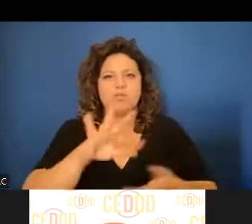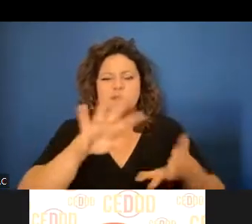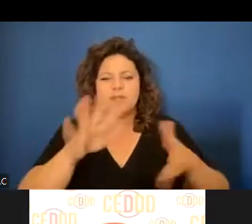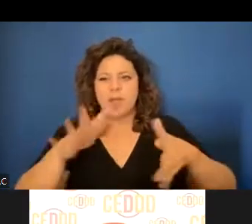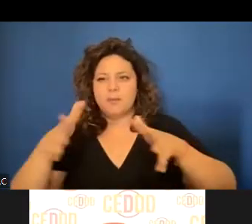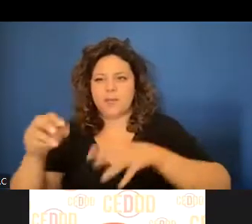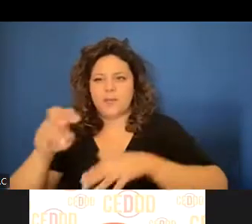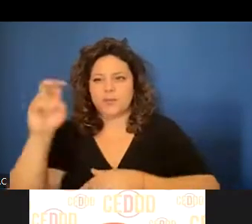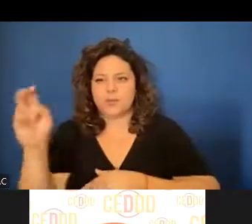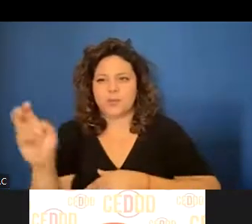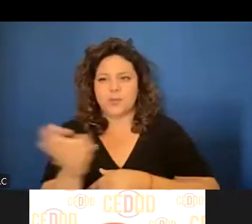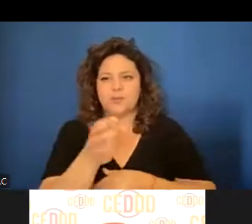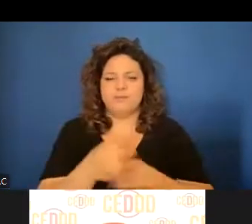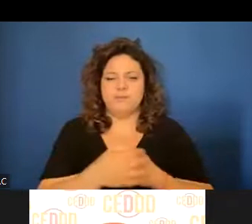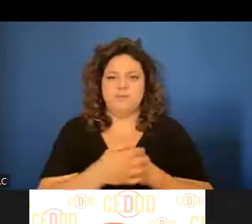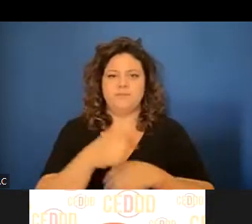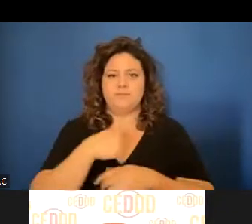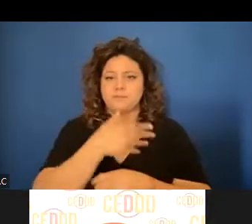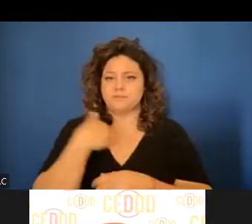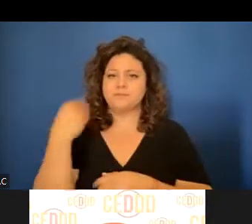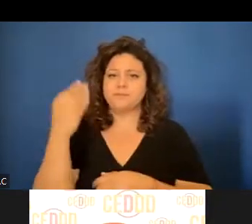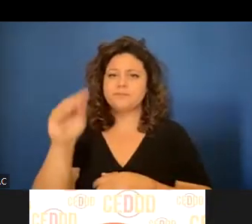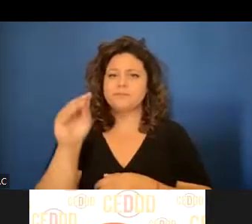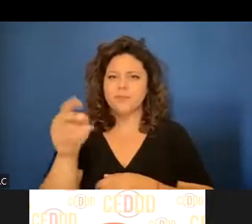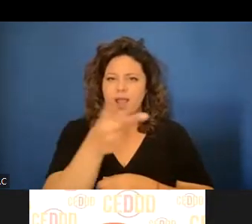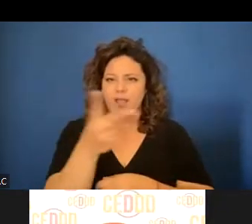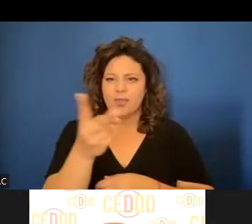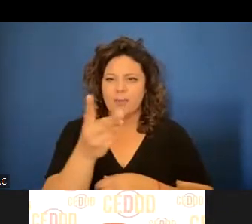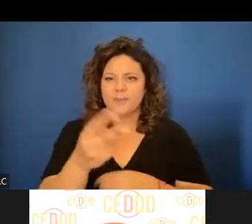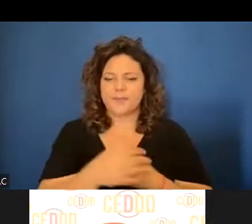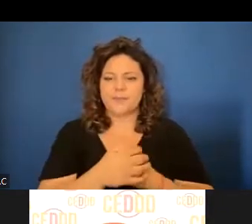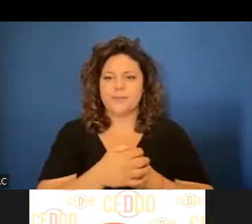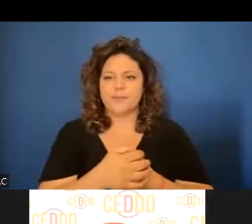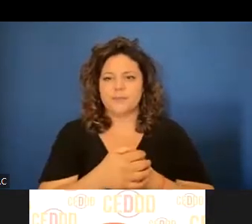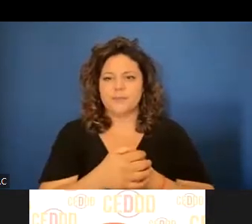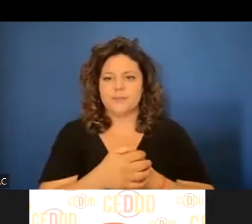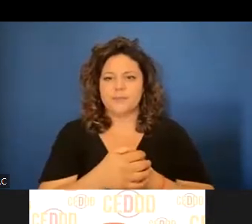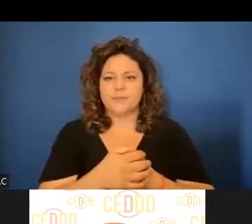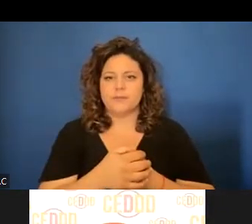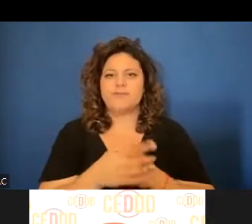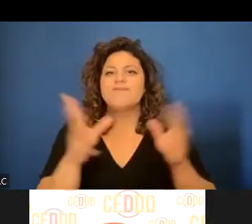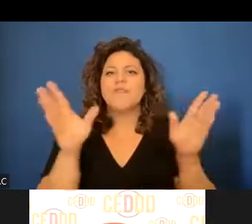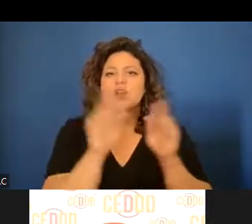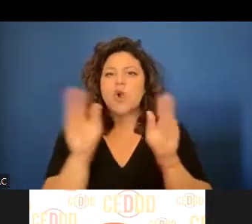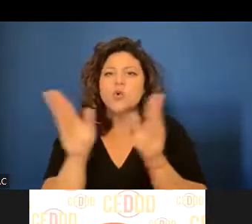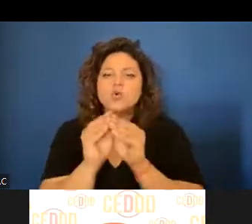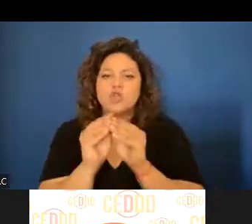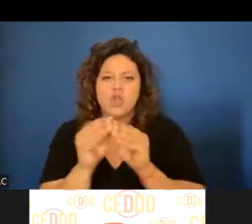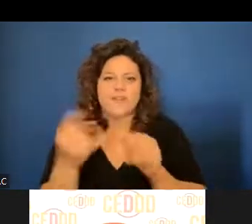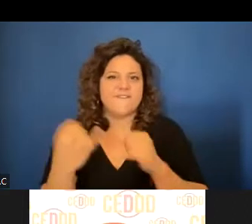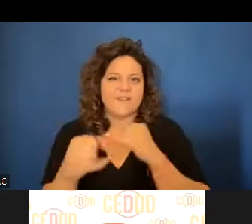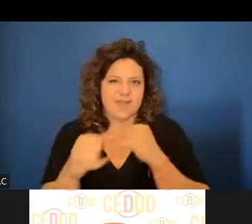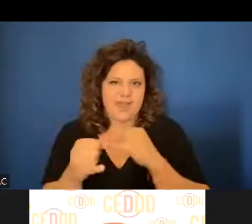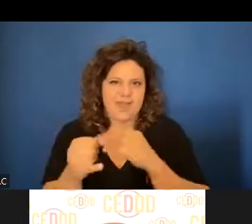demanda, o en el momento en el que se intuya que hay cualquier tipo de